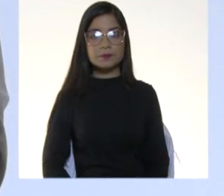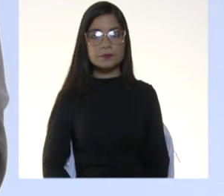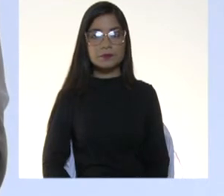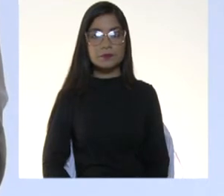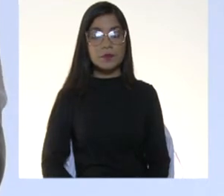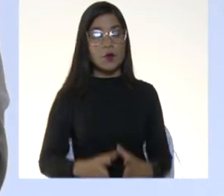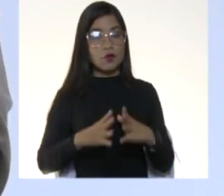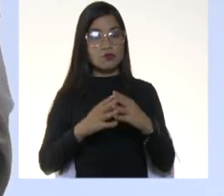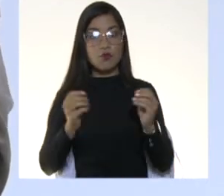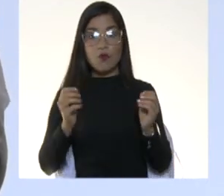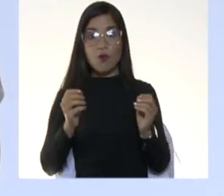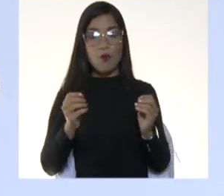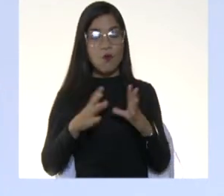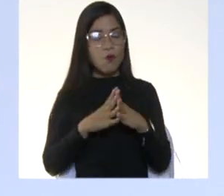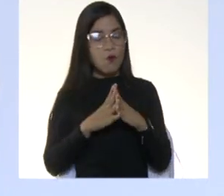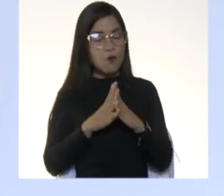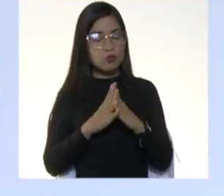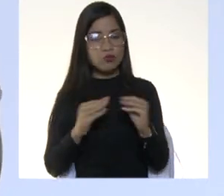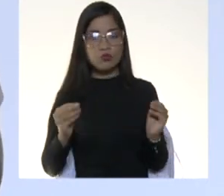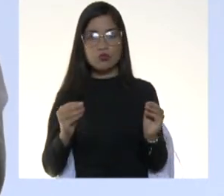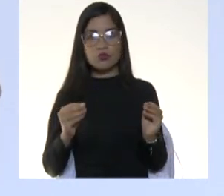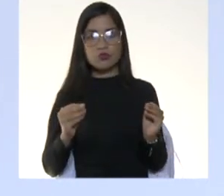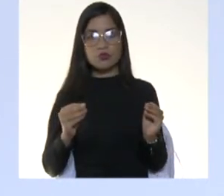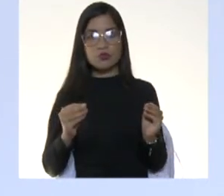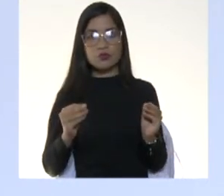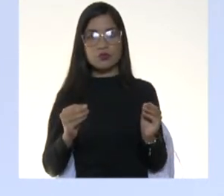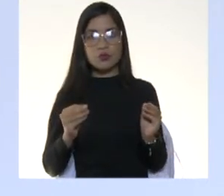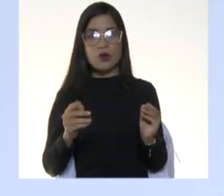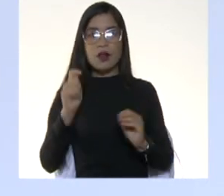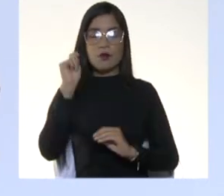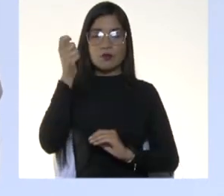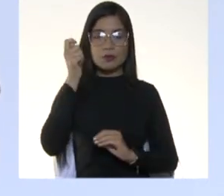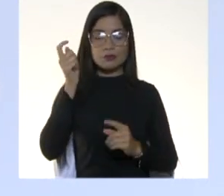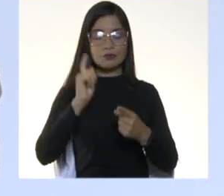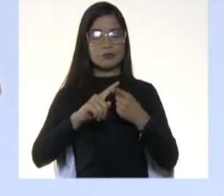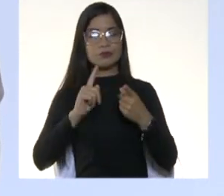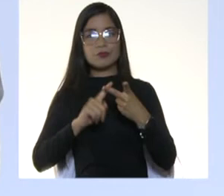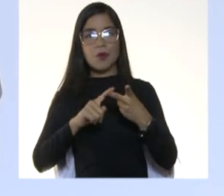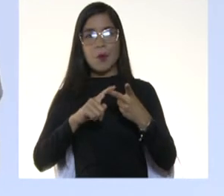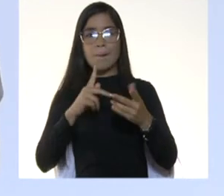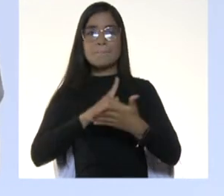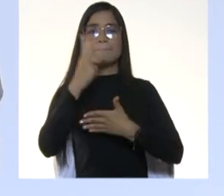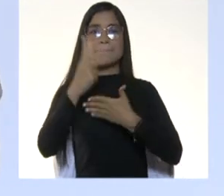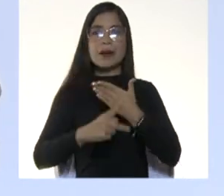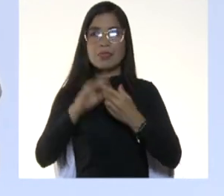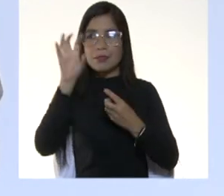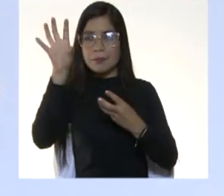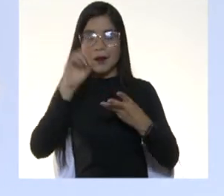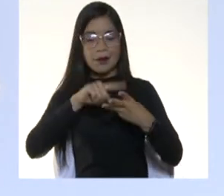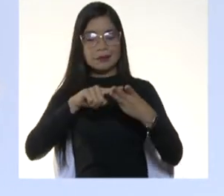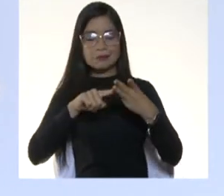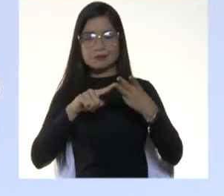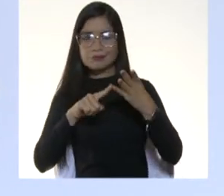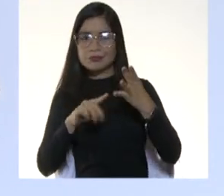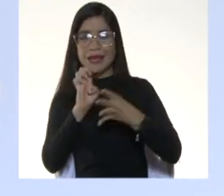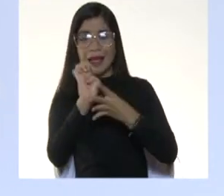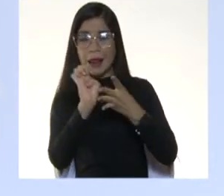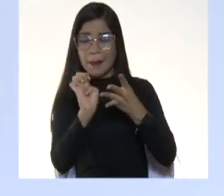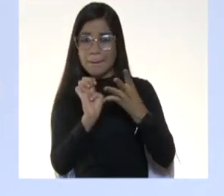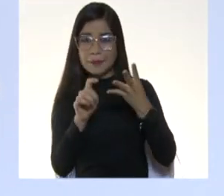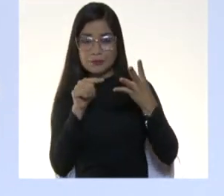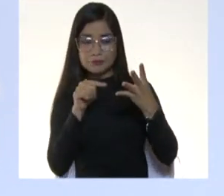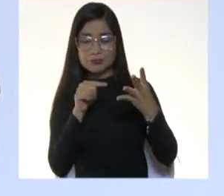nacional educativa, nuestra constitución, nuestros planes de la patria, todos esos elementos son los que describen el